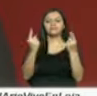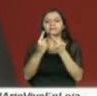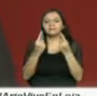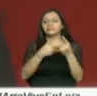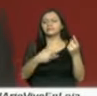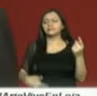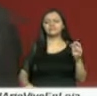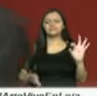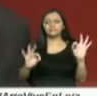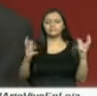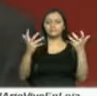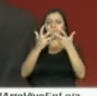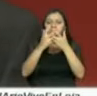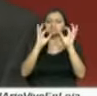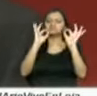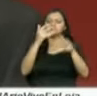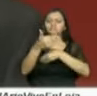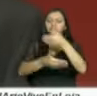políticos innecesarios.